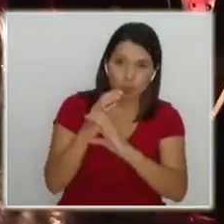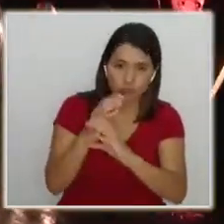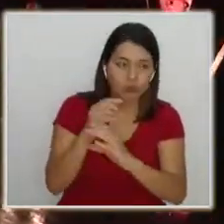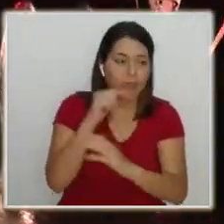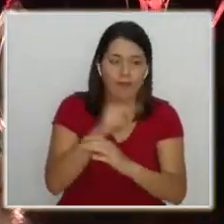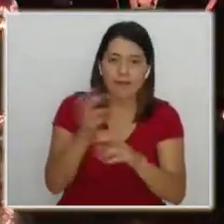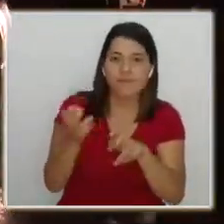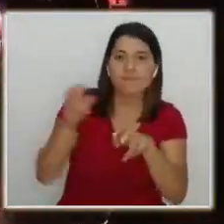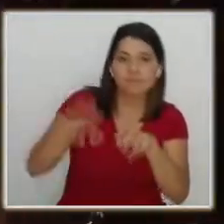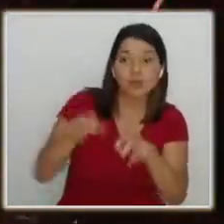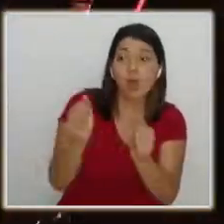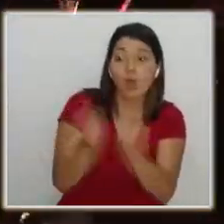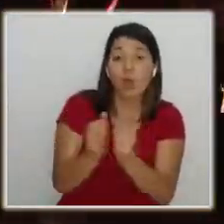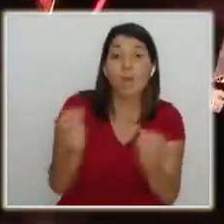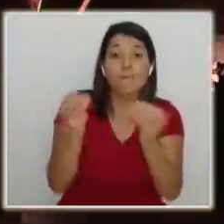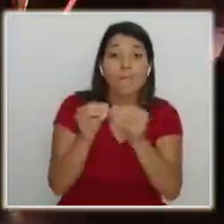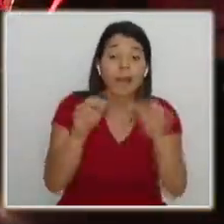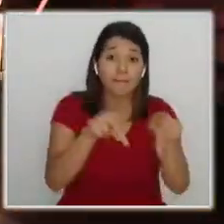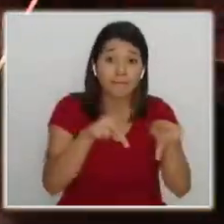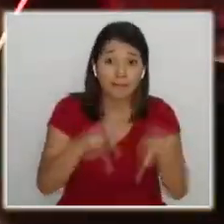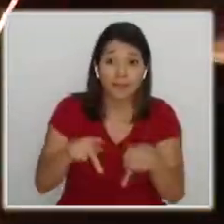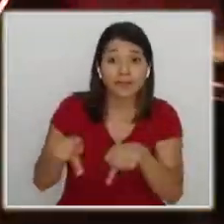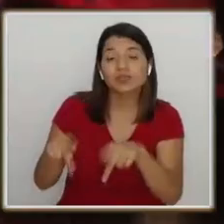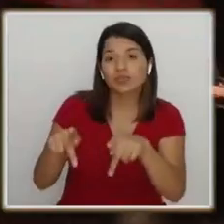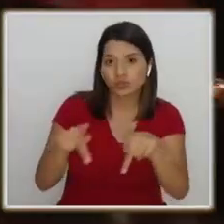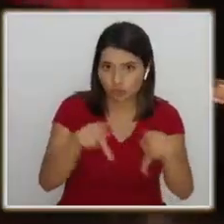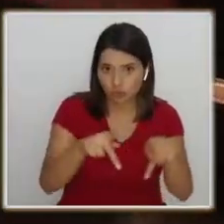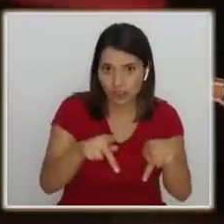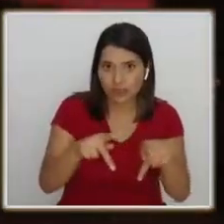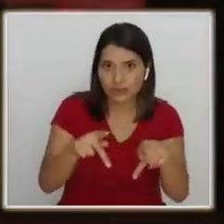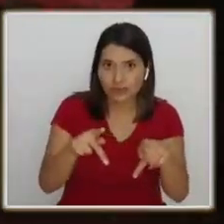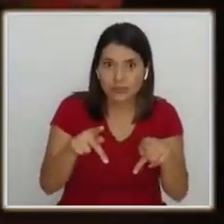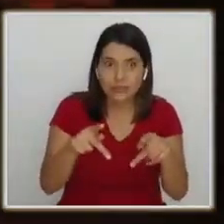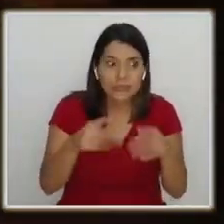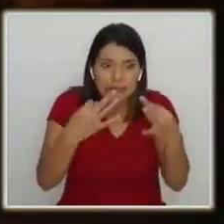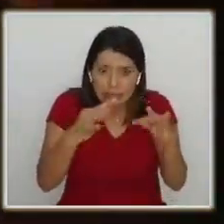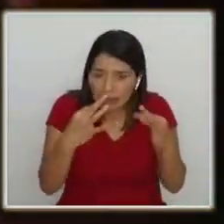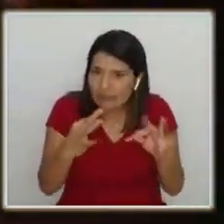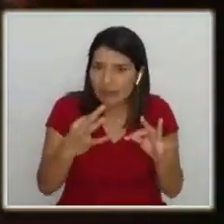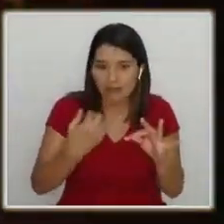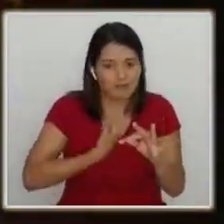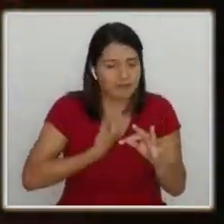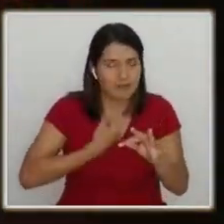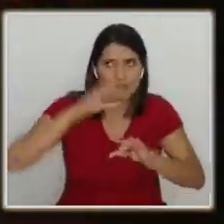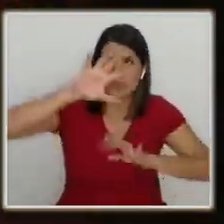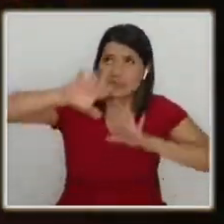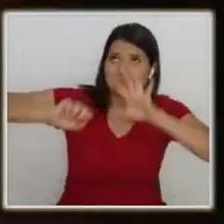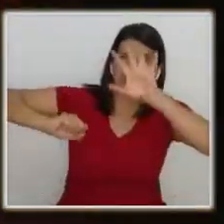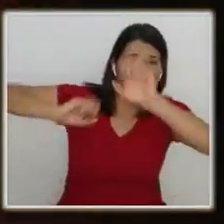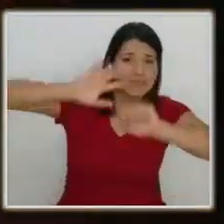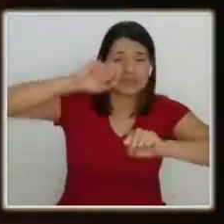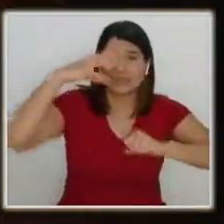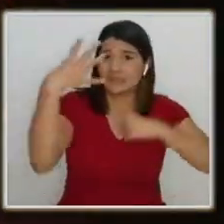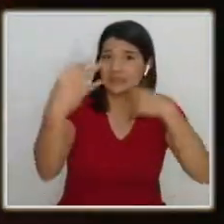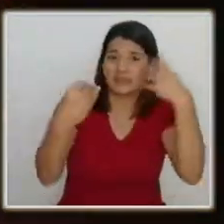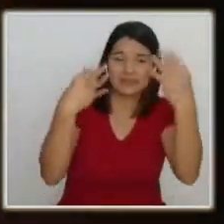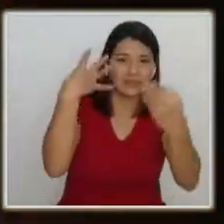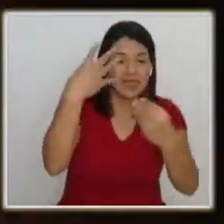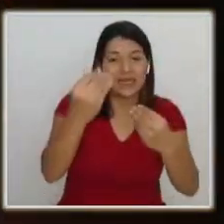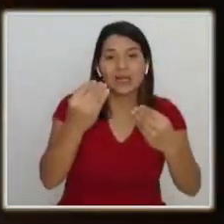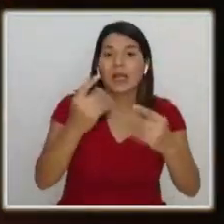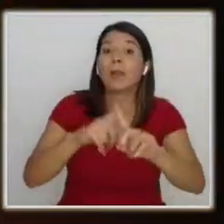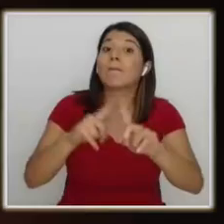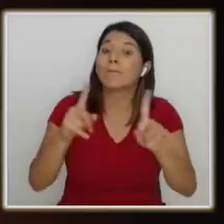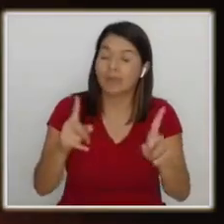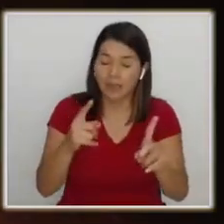personas venían con ella saliendo por sus propios medios, pero que definitivamente la escena era complicada